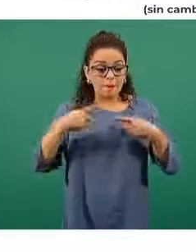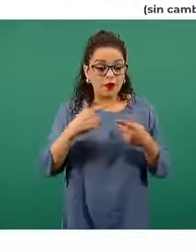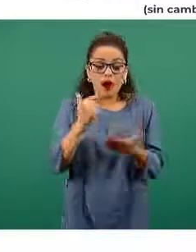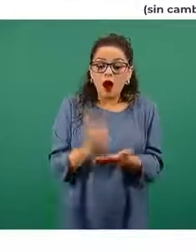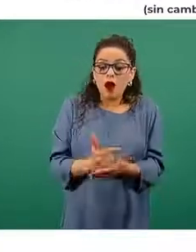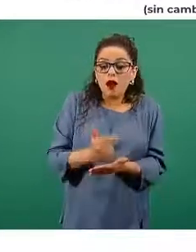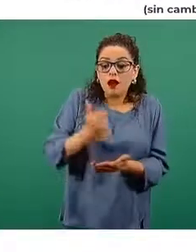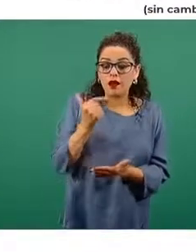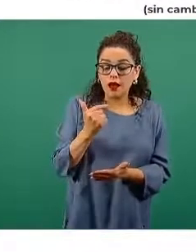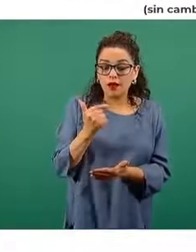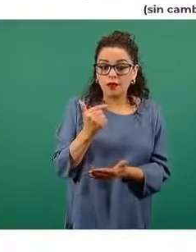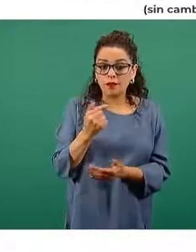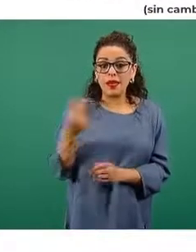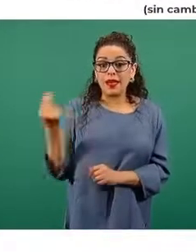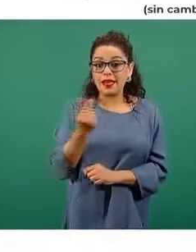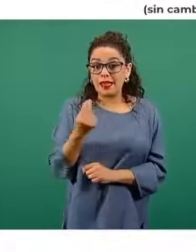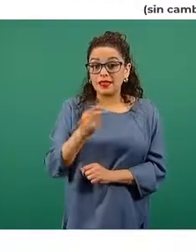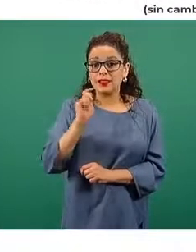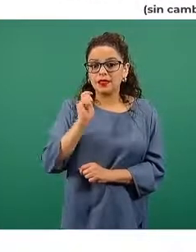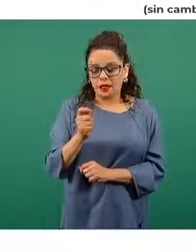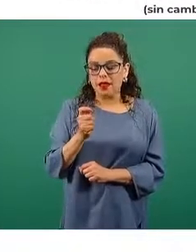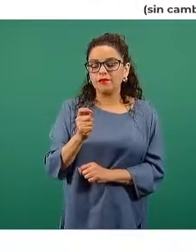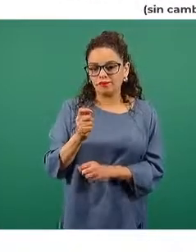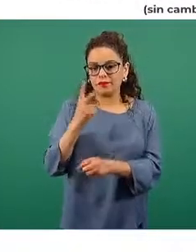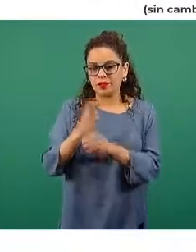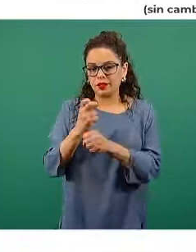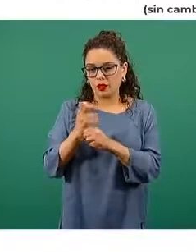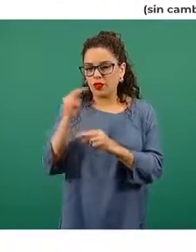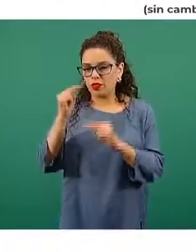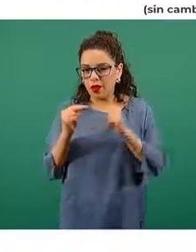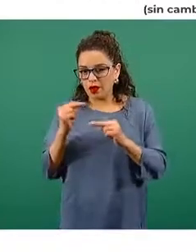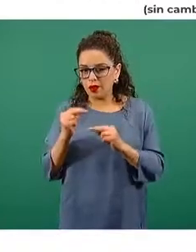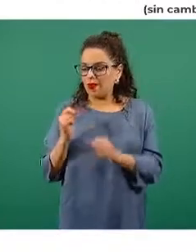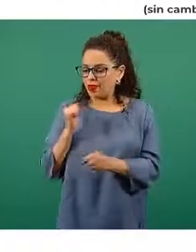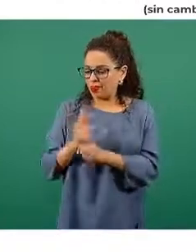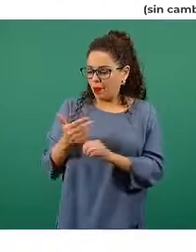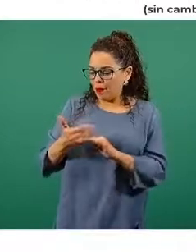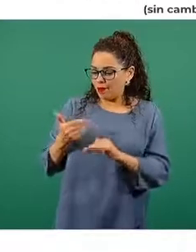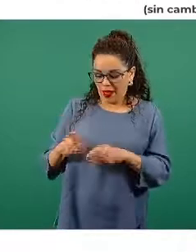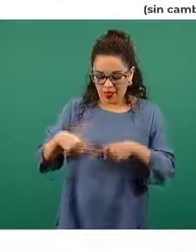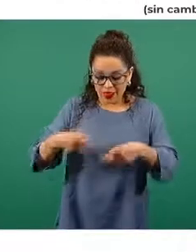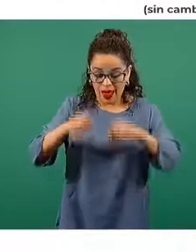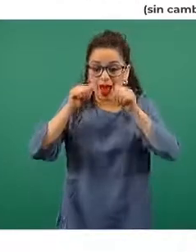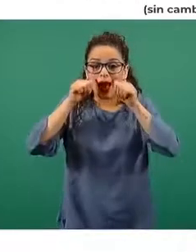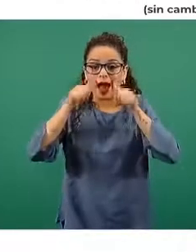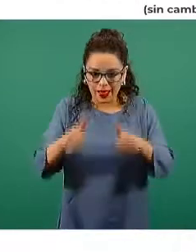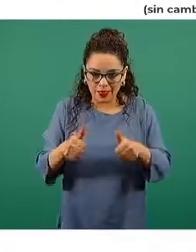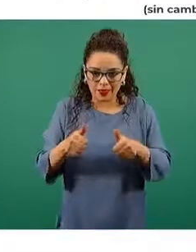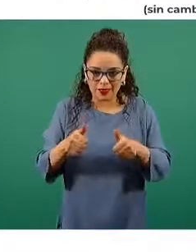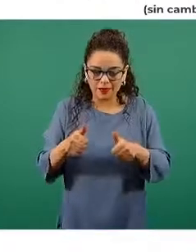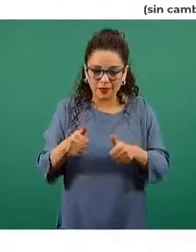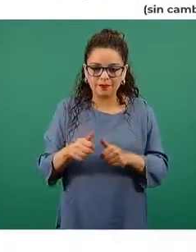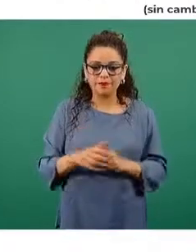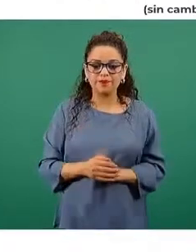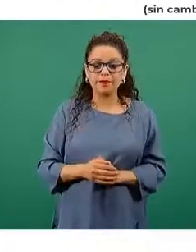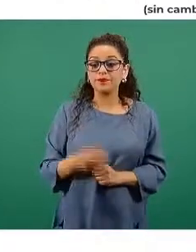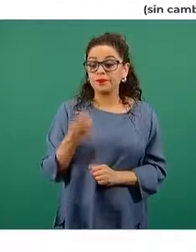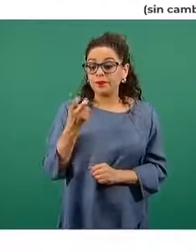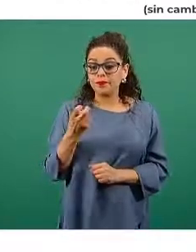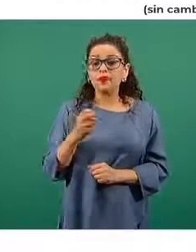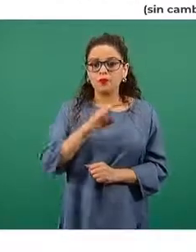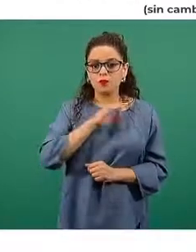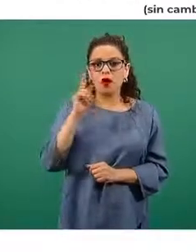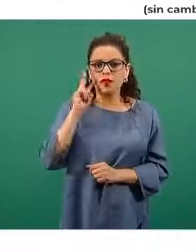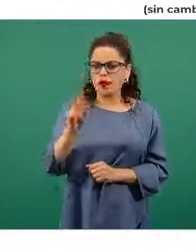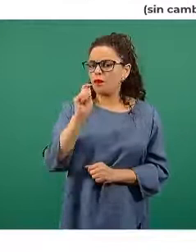donde se requiere una intervención de segundo nivel de tipo oportuna, y aquí continuamos también con esta ocupación